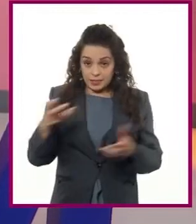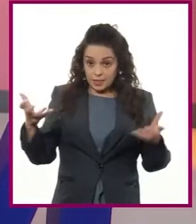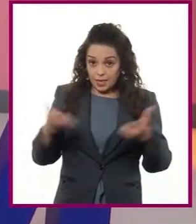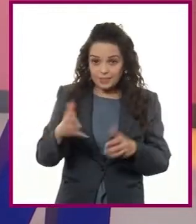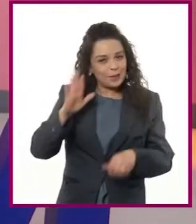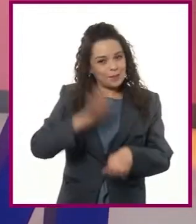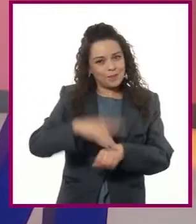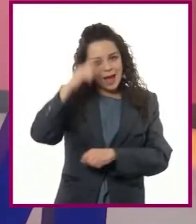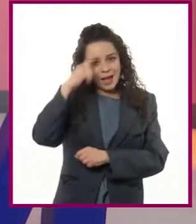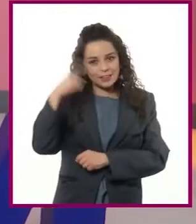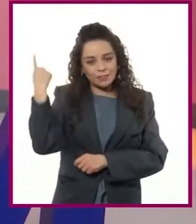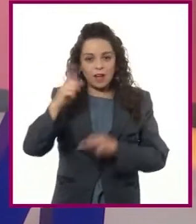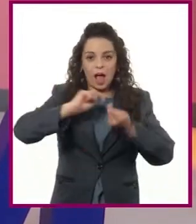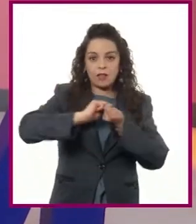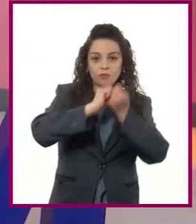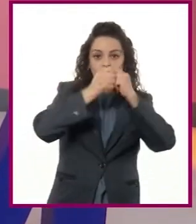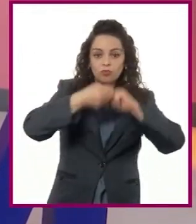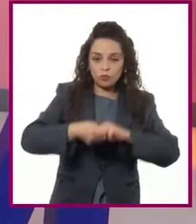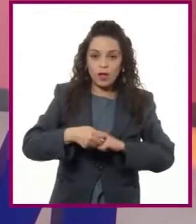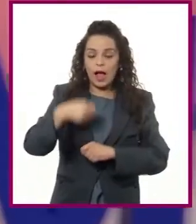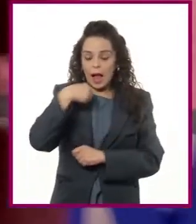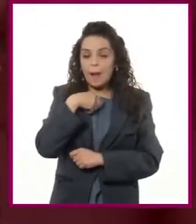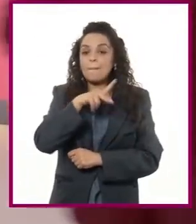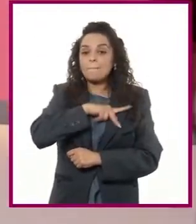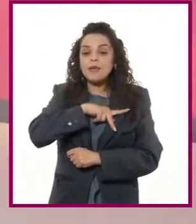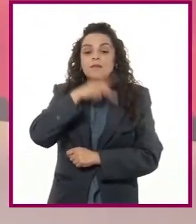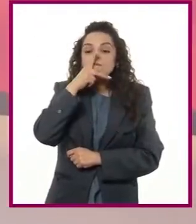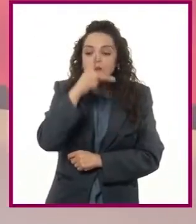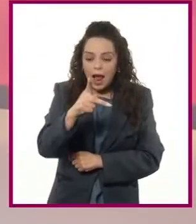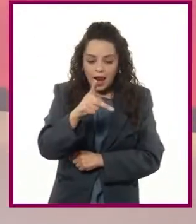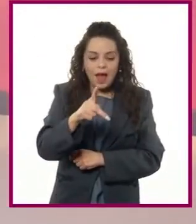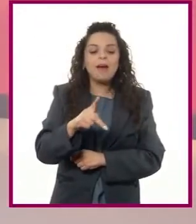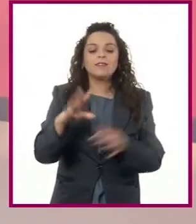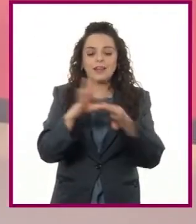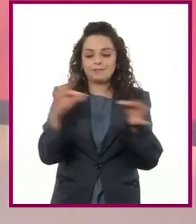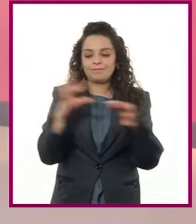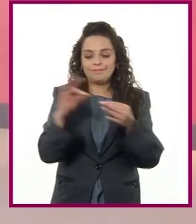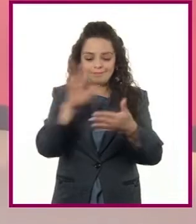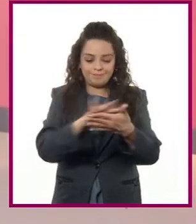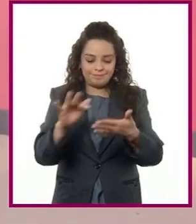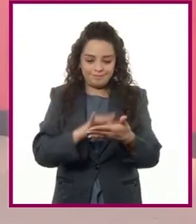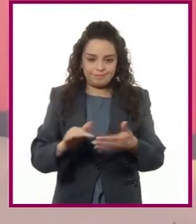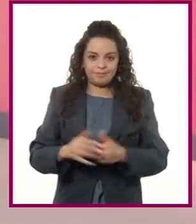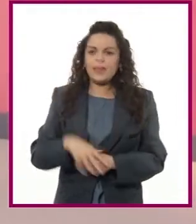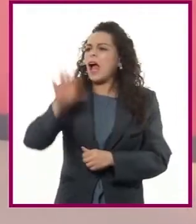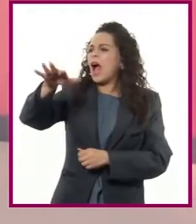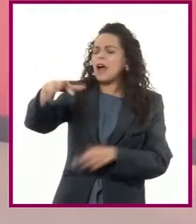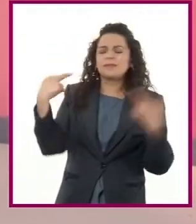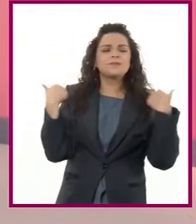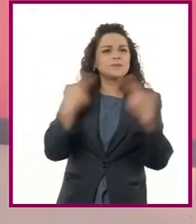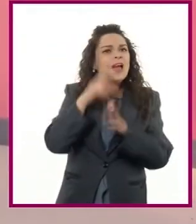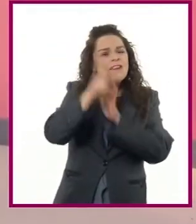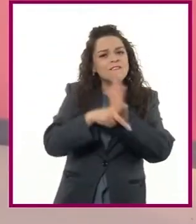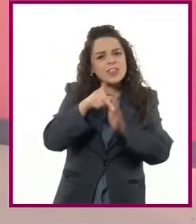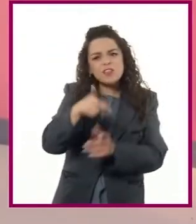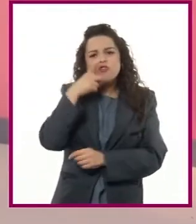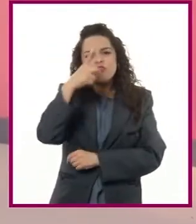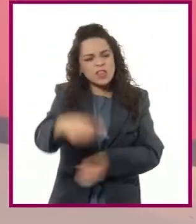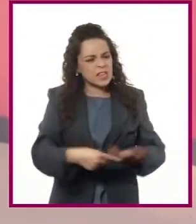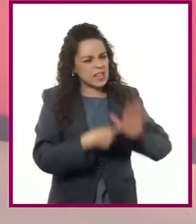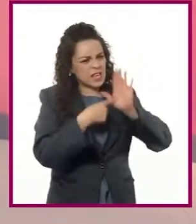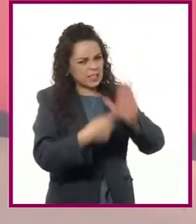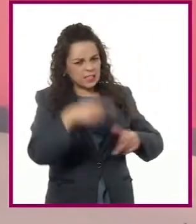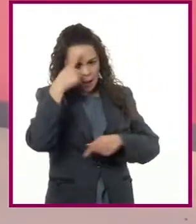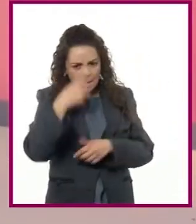más fácil traducirlo con nuestras propias palabras. Profesor, en el video también se menciona que para hacer